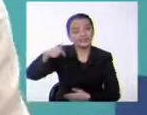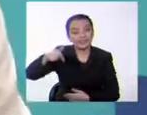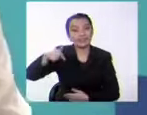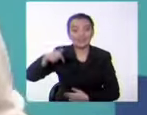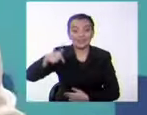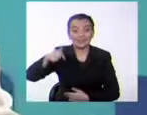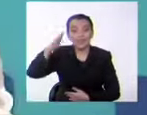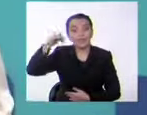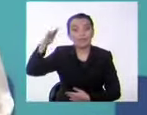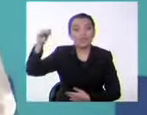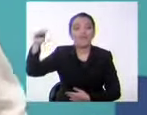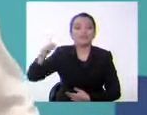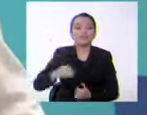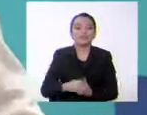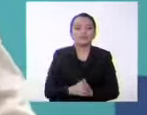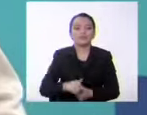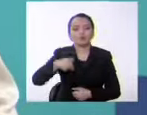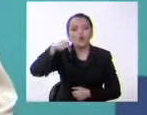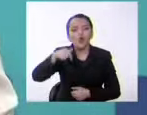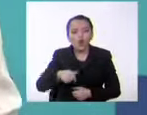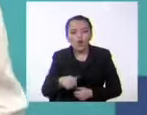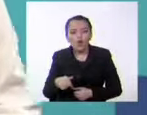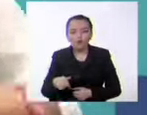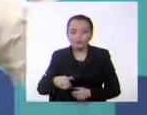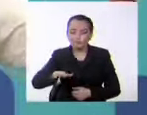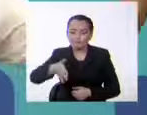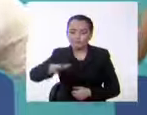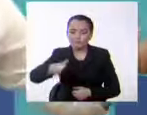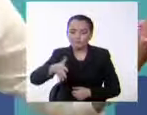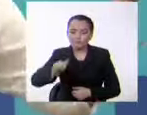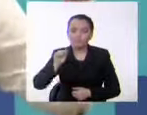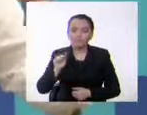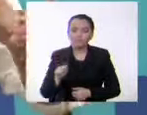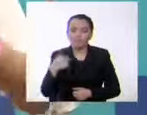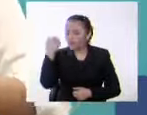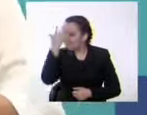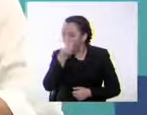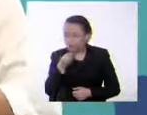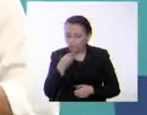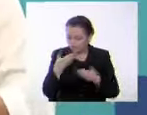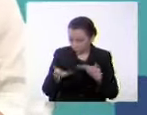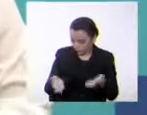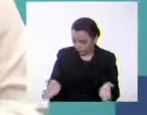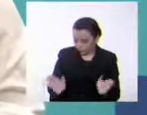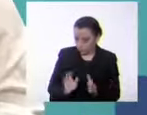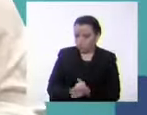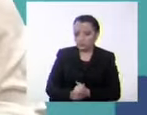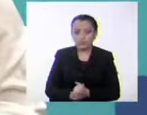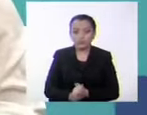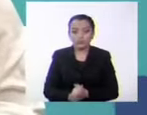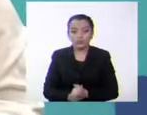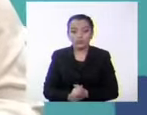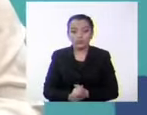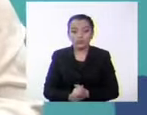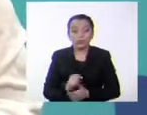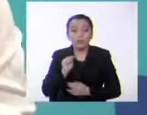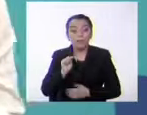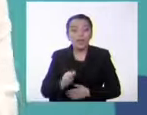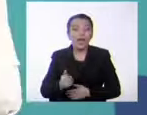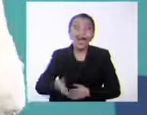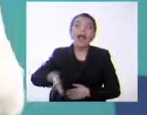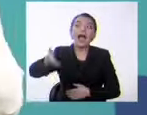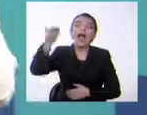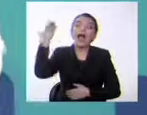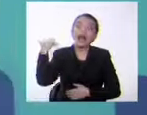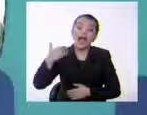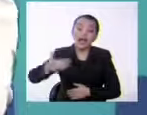usamos como algo ornamental, pero también en aquel momento era utilizado para envolver los cadáveres. ¿Sí? Ajá, en